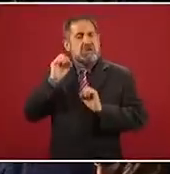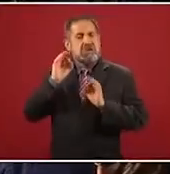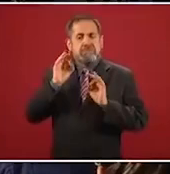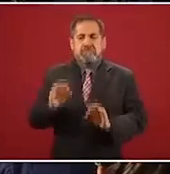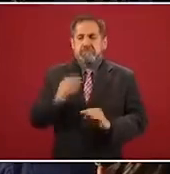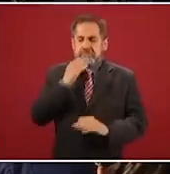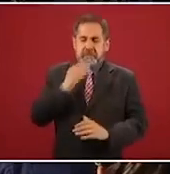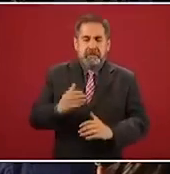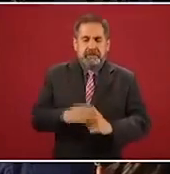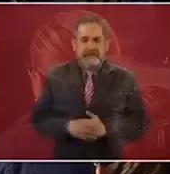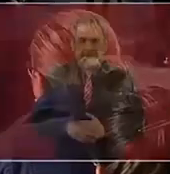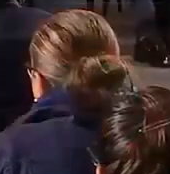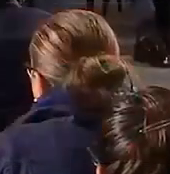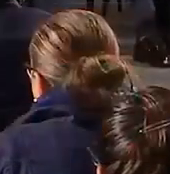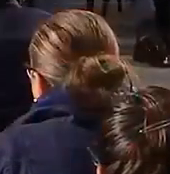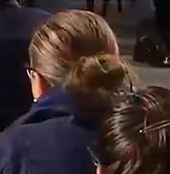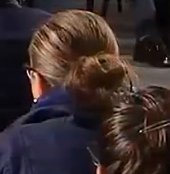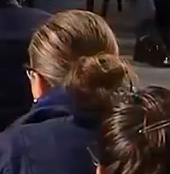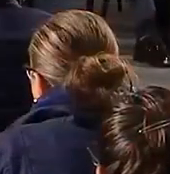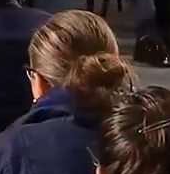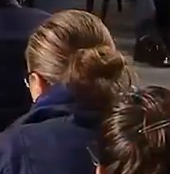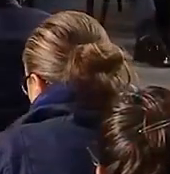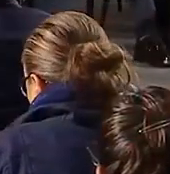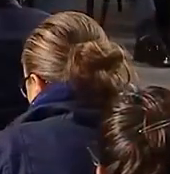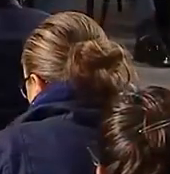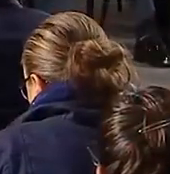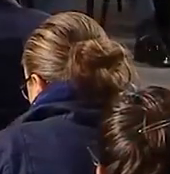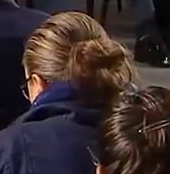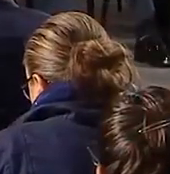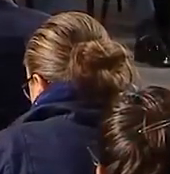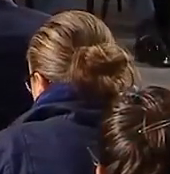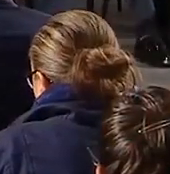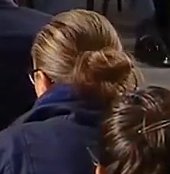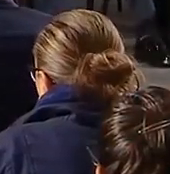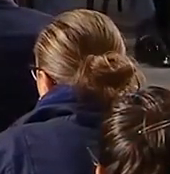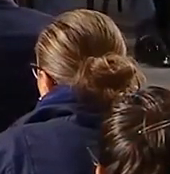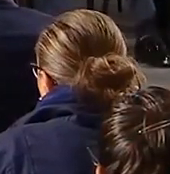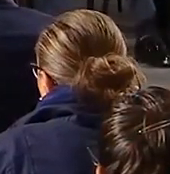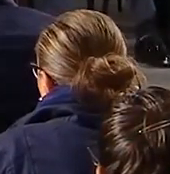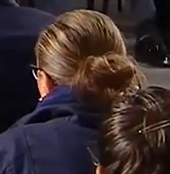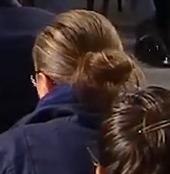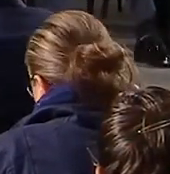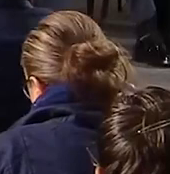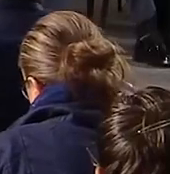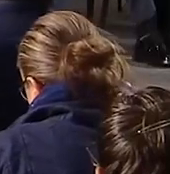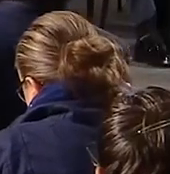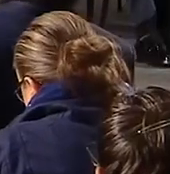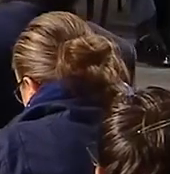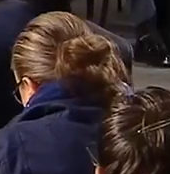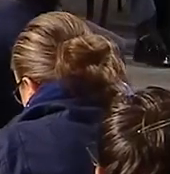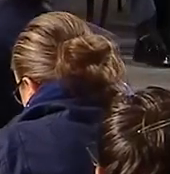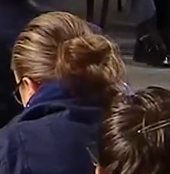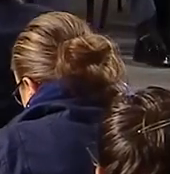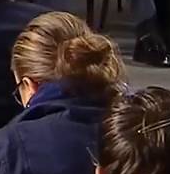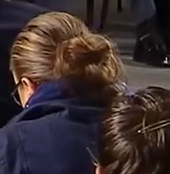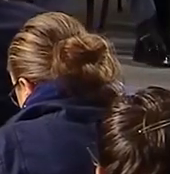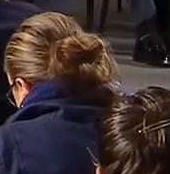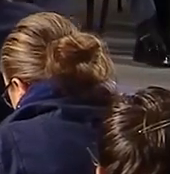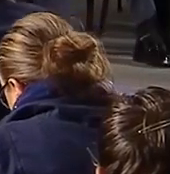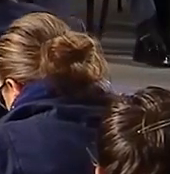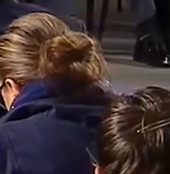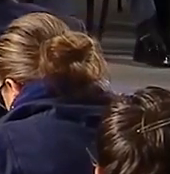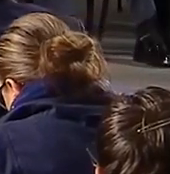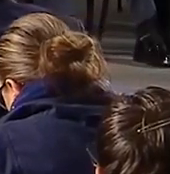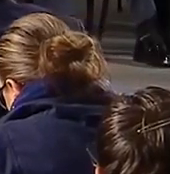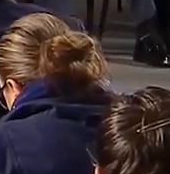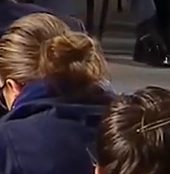embebidos en esto. Entonces, como se puede ver, y retomando lo que decía el presidente, todo lo vemos de manera integral, no se puede aislar, no